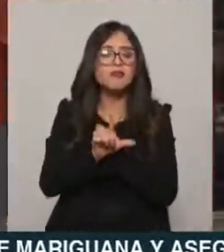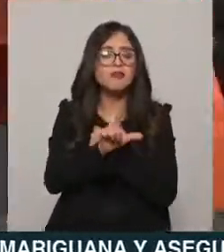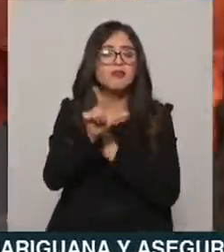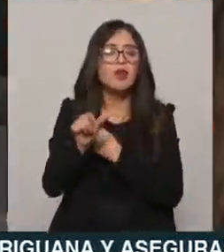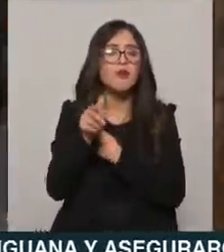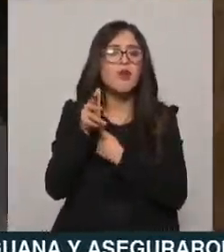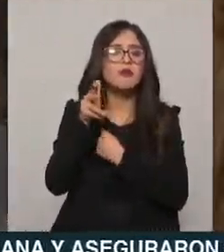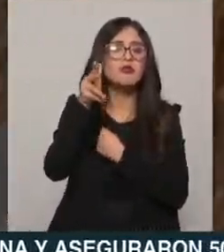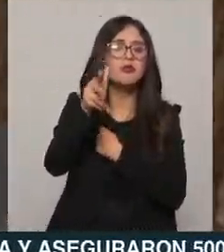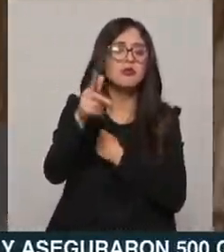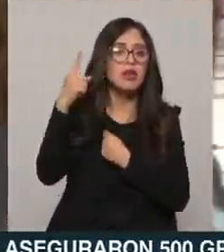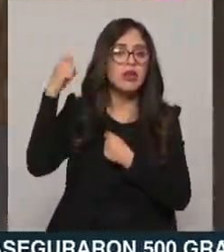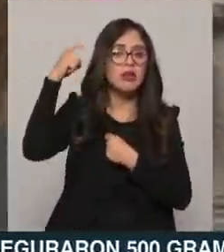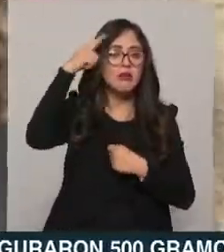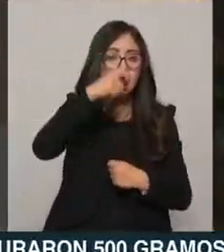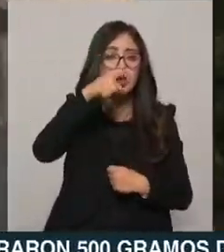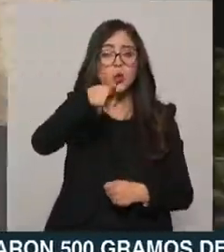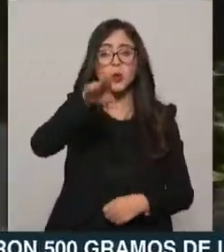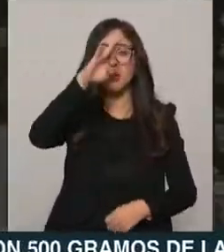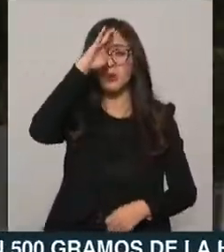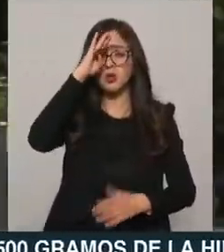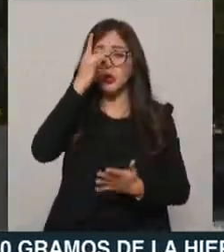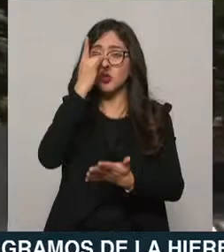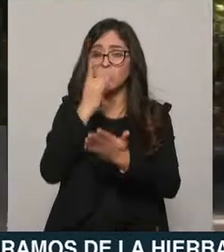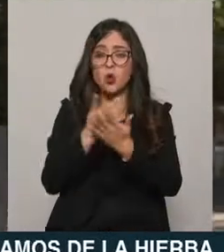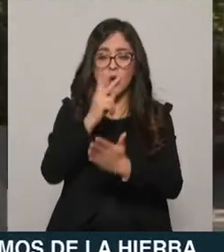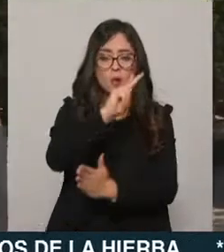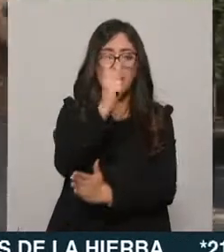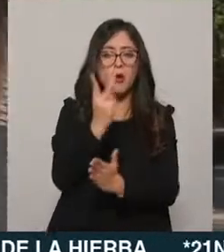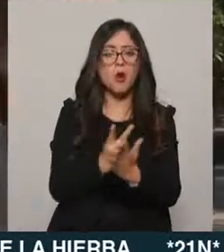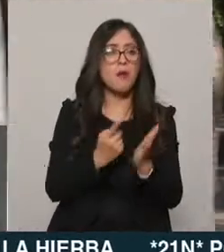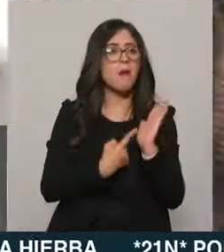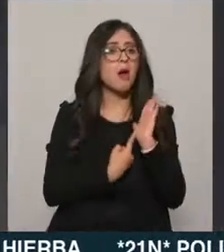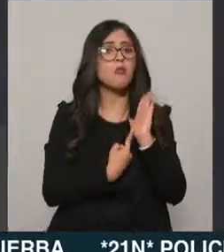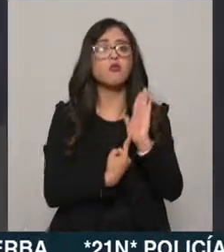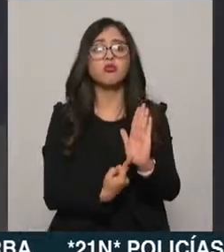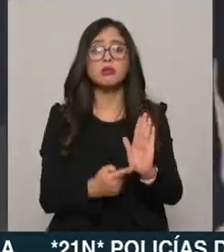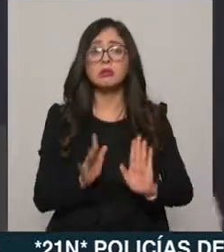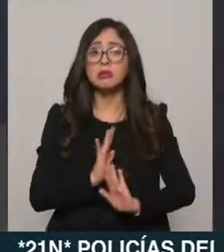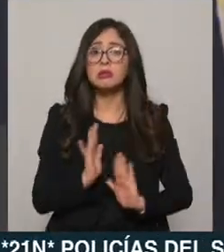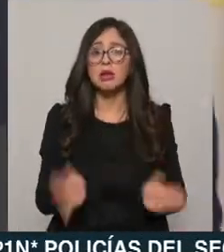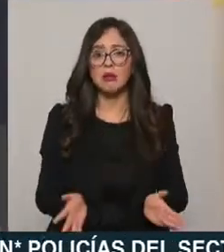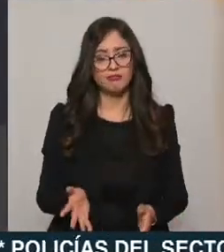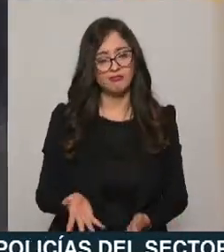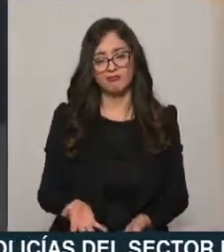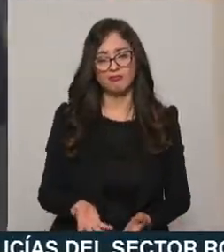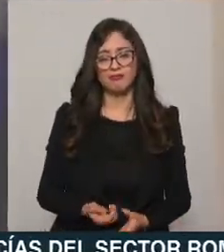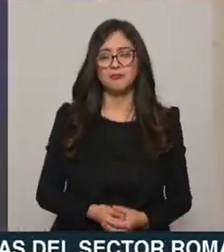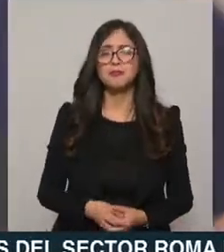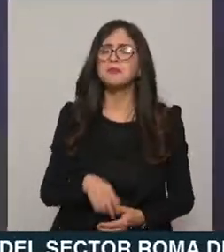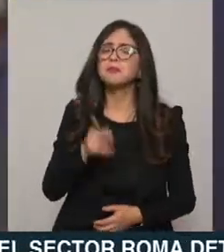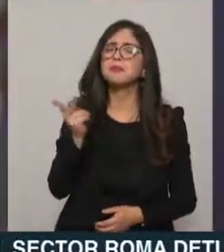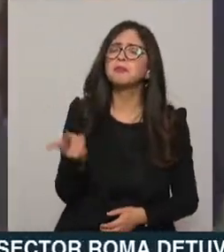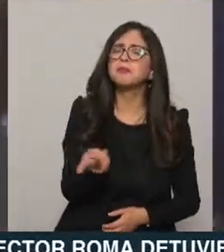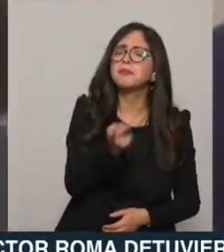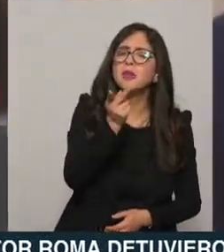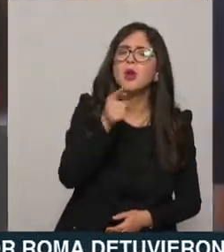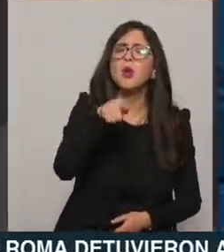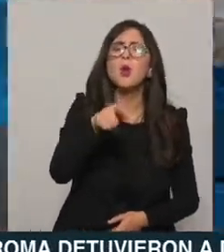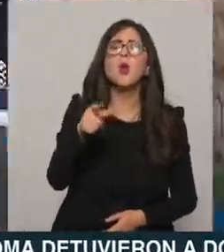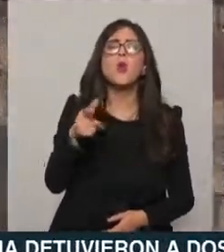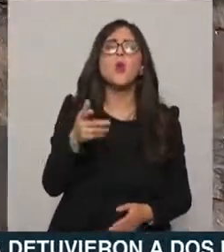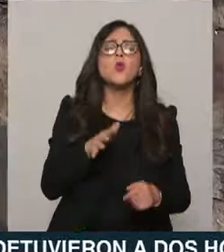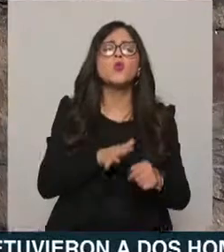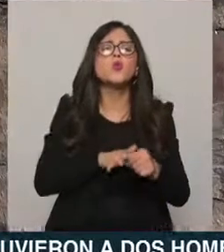se trata solo de hacer un programa y presumirlo. Julia, ya que mencionas precisamente pues cuáles son los pendientes en los que se tiene